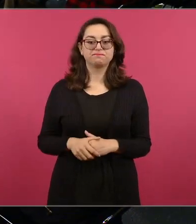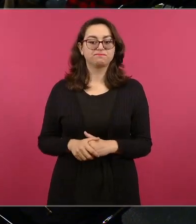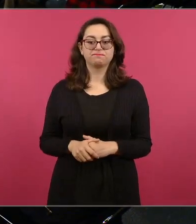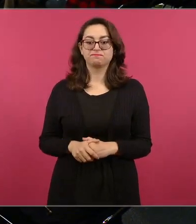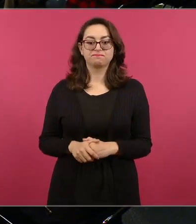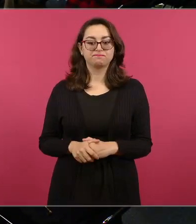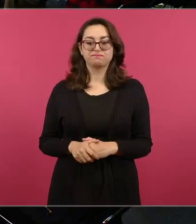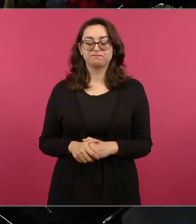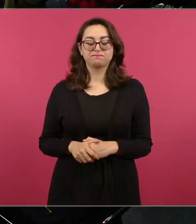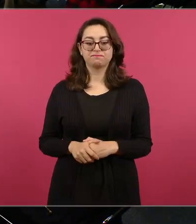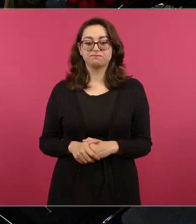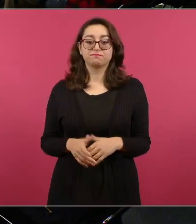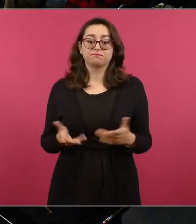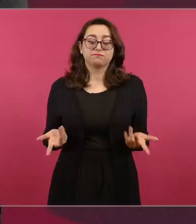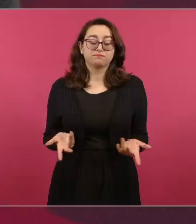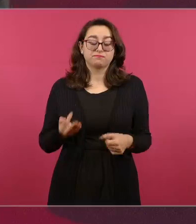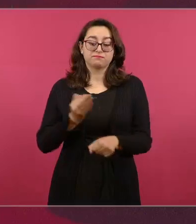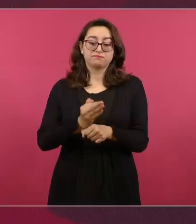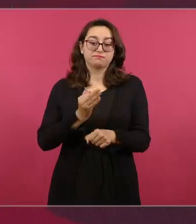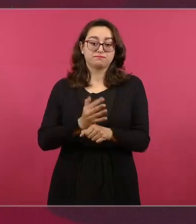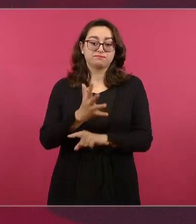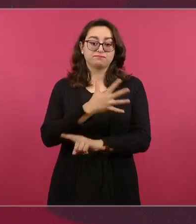con la temporada.